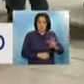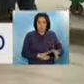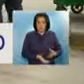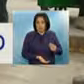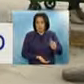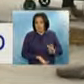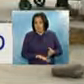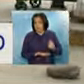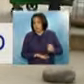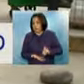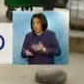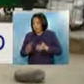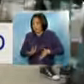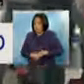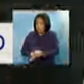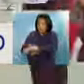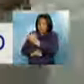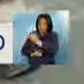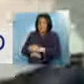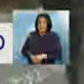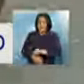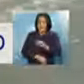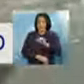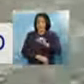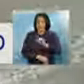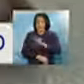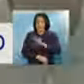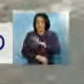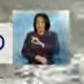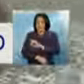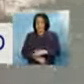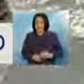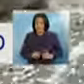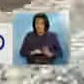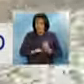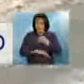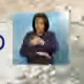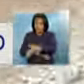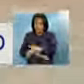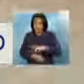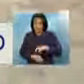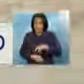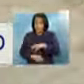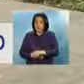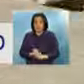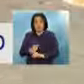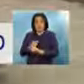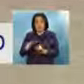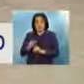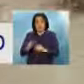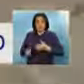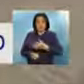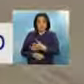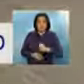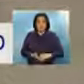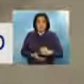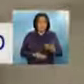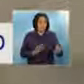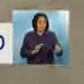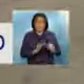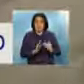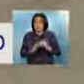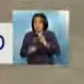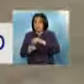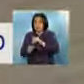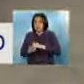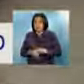dinero, rumbo a la avenida Alfredo Mendiola. Solo debía cruzar la pista y caminar media cuadra. Pasó frente a varias entidades